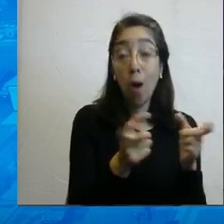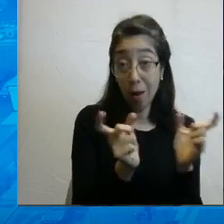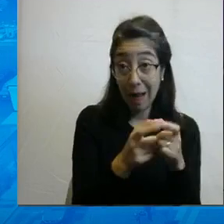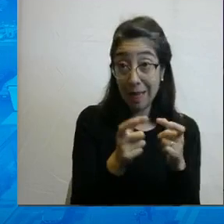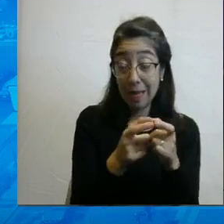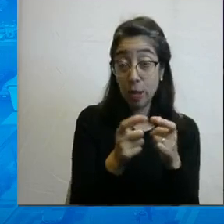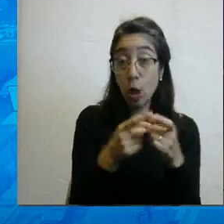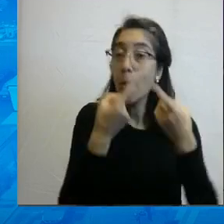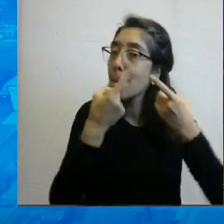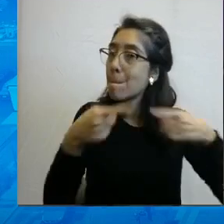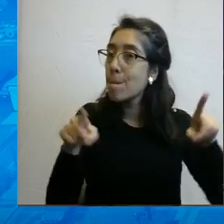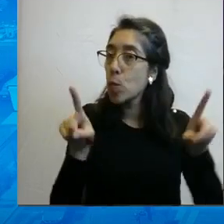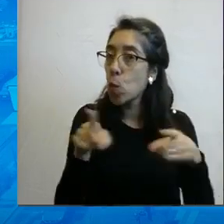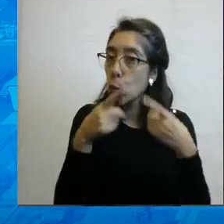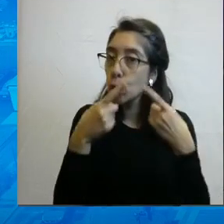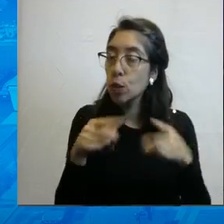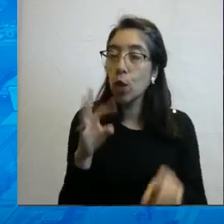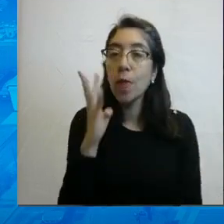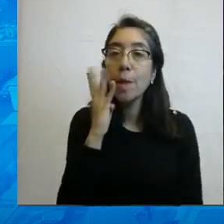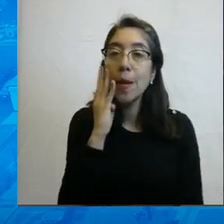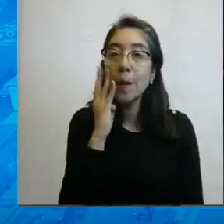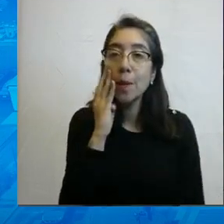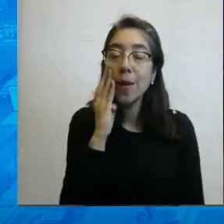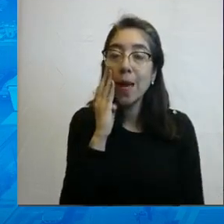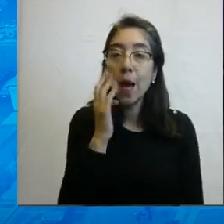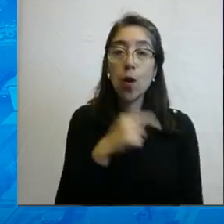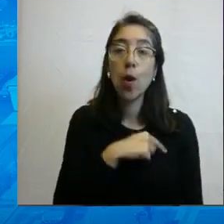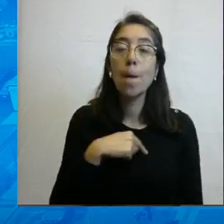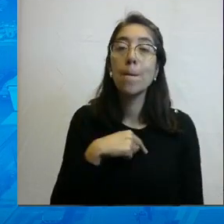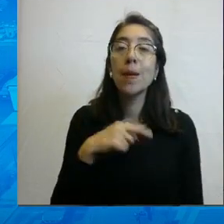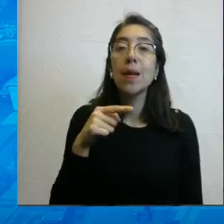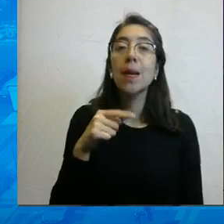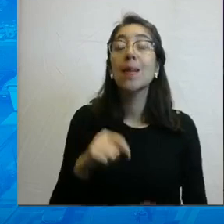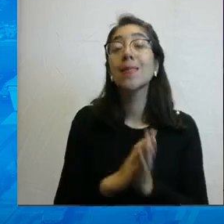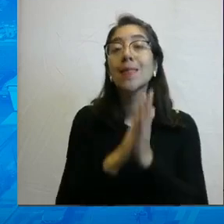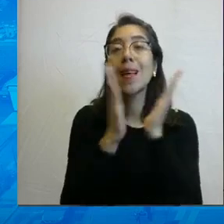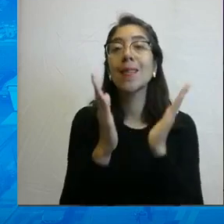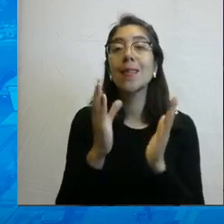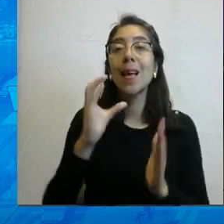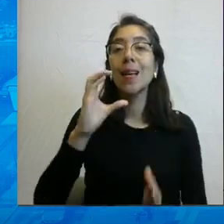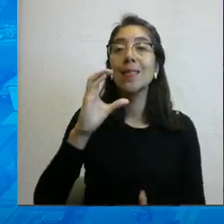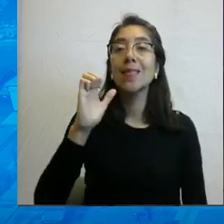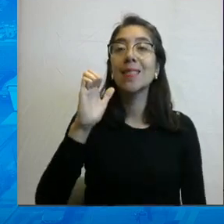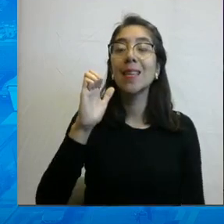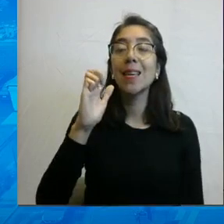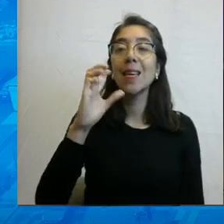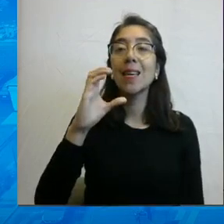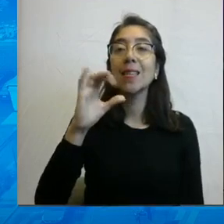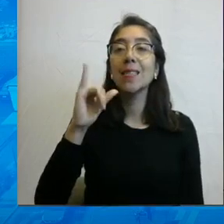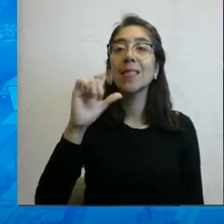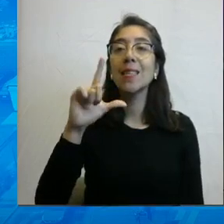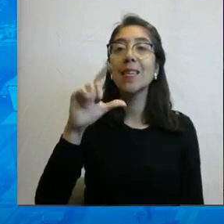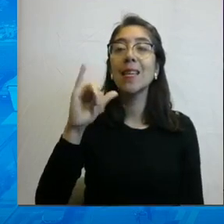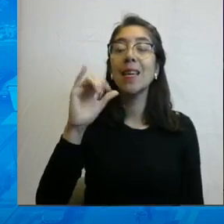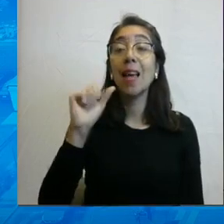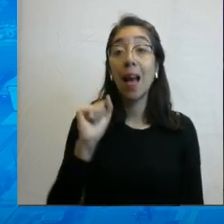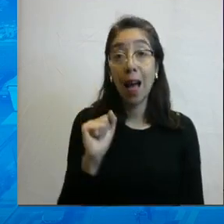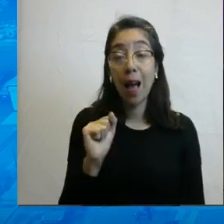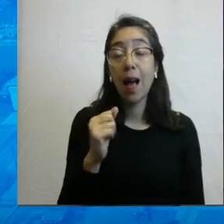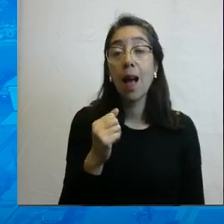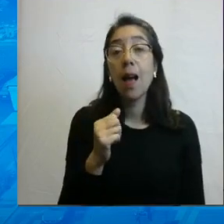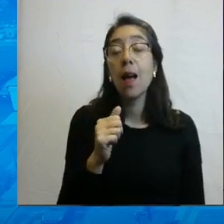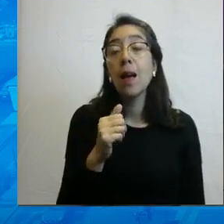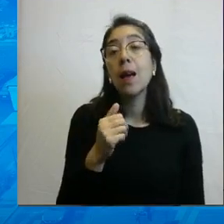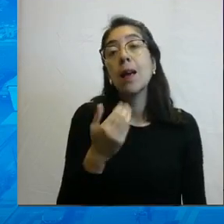formó hace algunos años, la organización Santa Cecilia, está pidiendo un comodato que está algo extraviado de un terreno